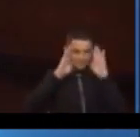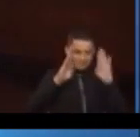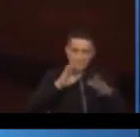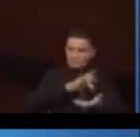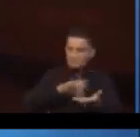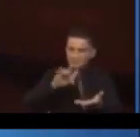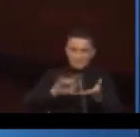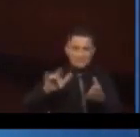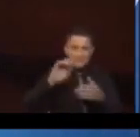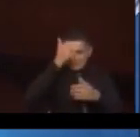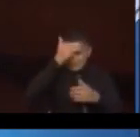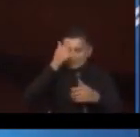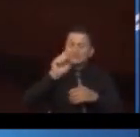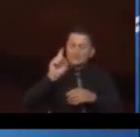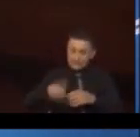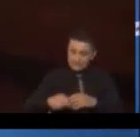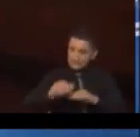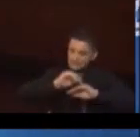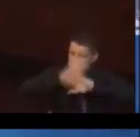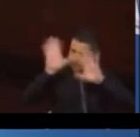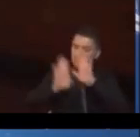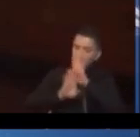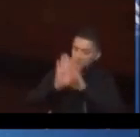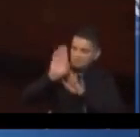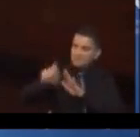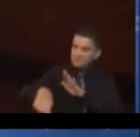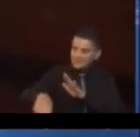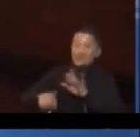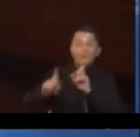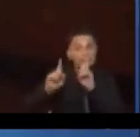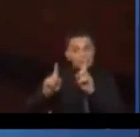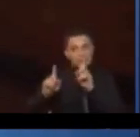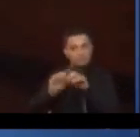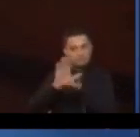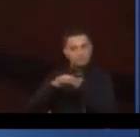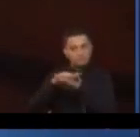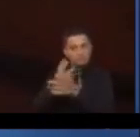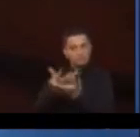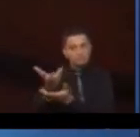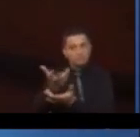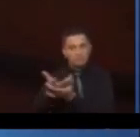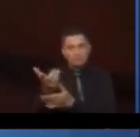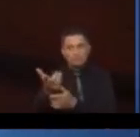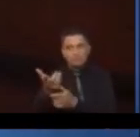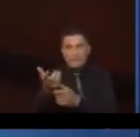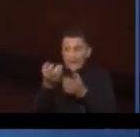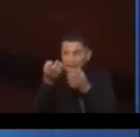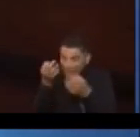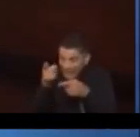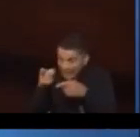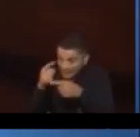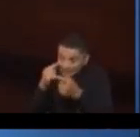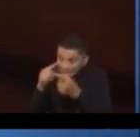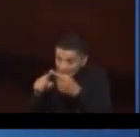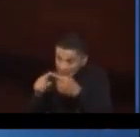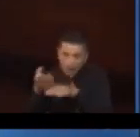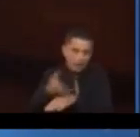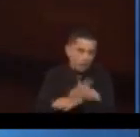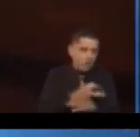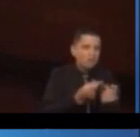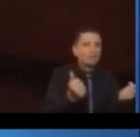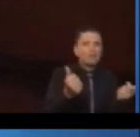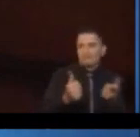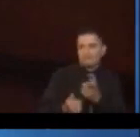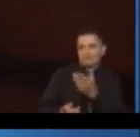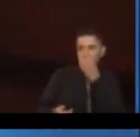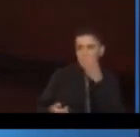atención primaria en salud. ¡Claro que hay que avanzar! Pero yo la invito a usted que para que eso suceda no destruya lo que está funcionando. Yo